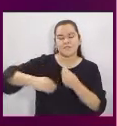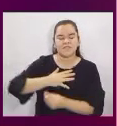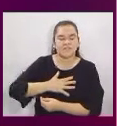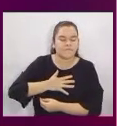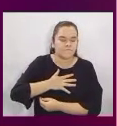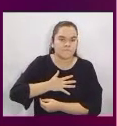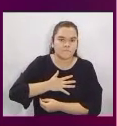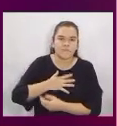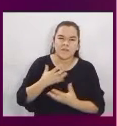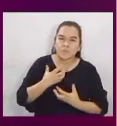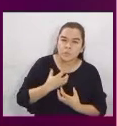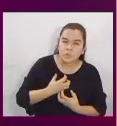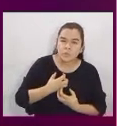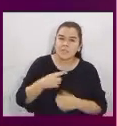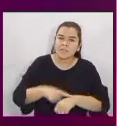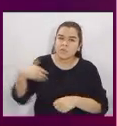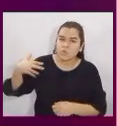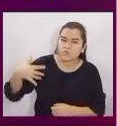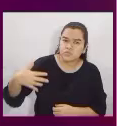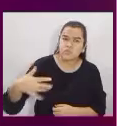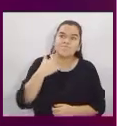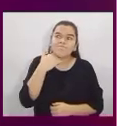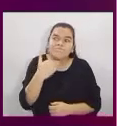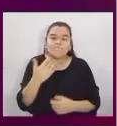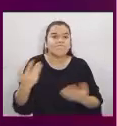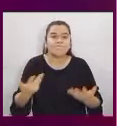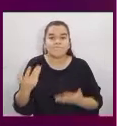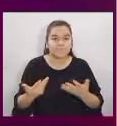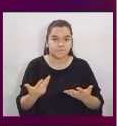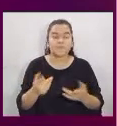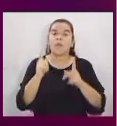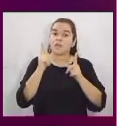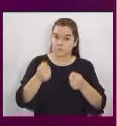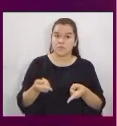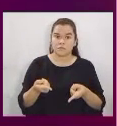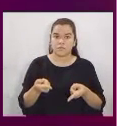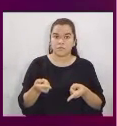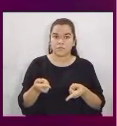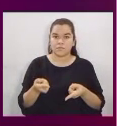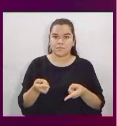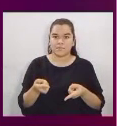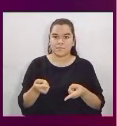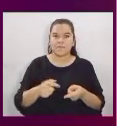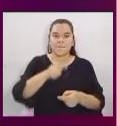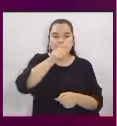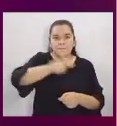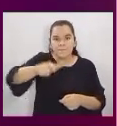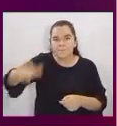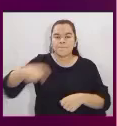la angustia de la familia que se va redoblando a medida que el tiempo pasa. Por otro lado,